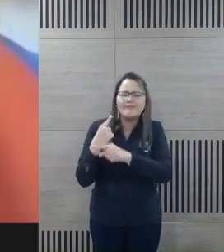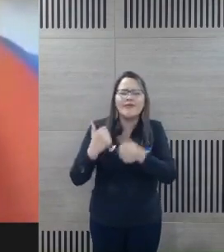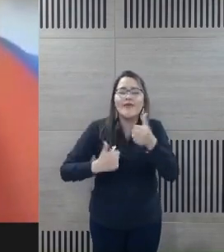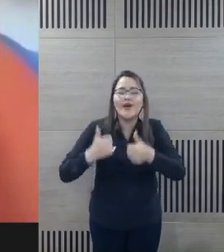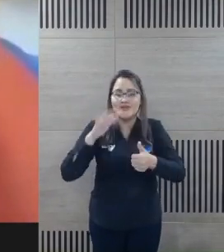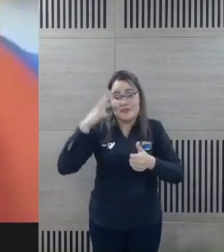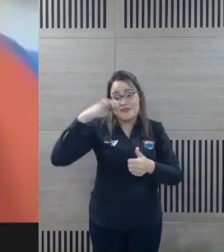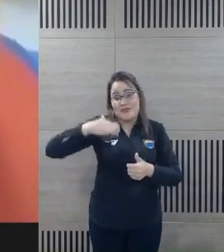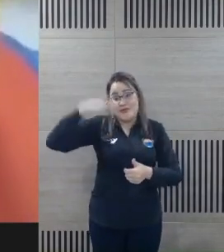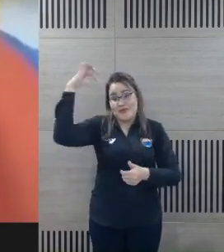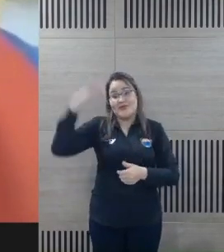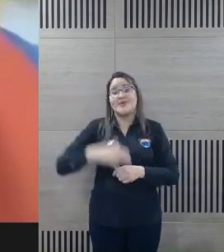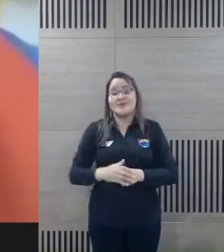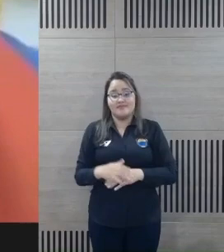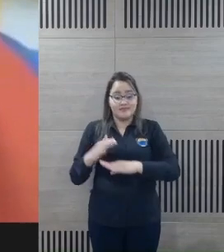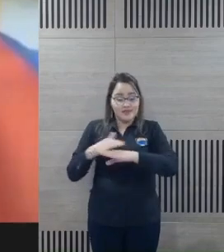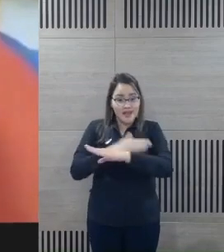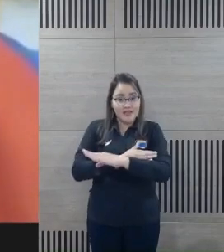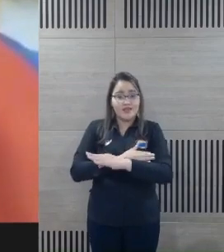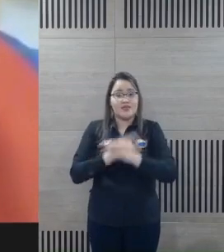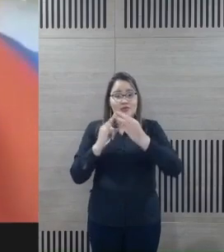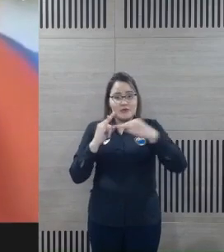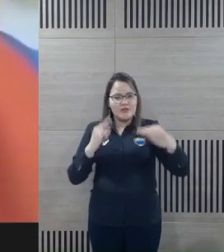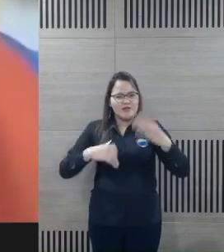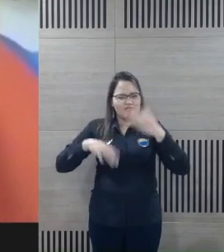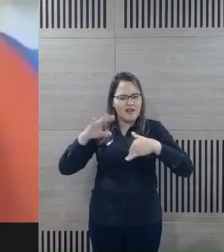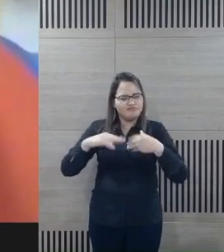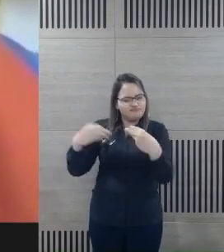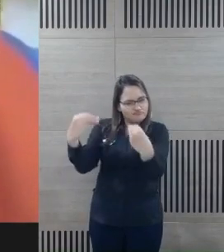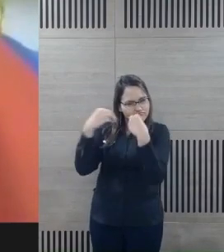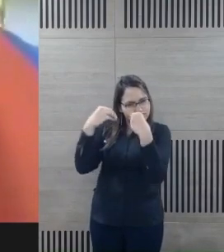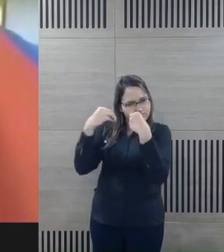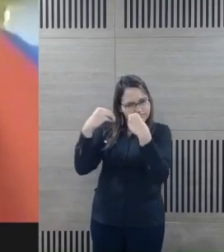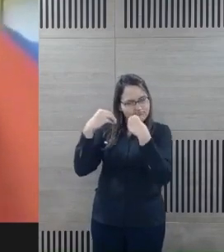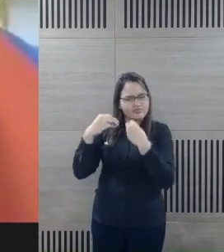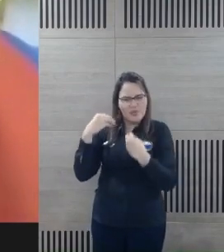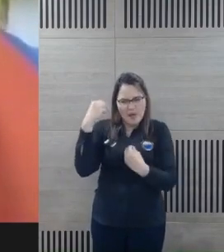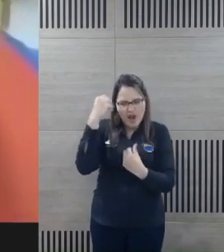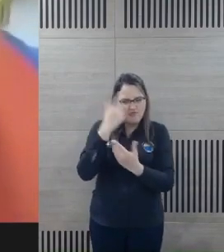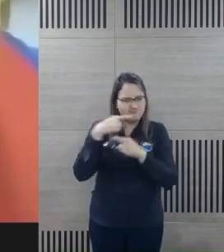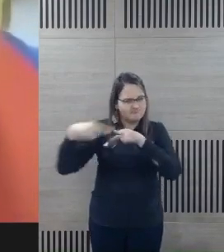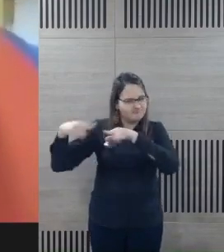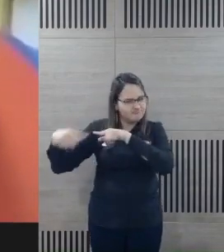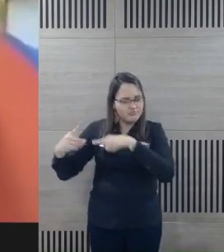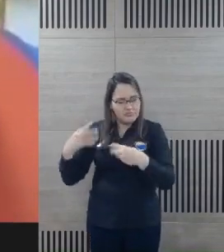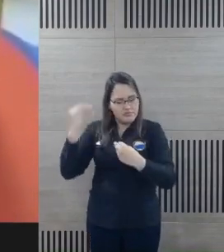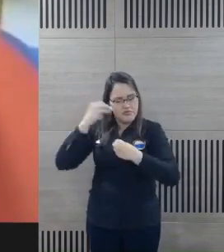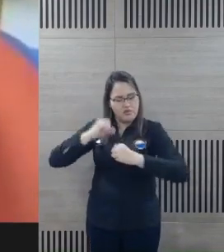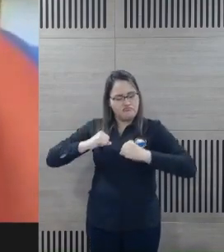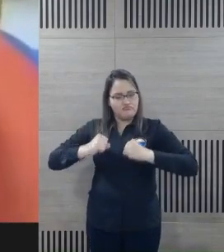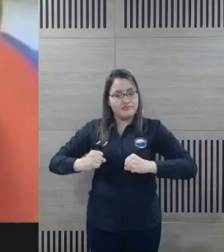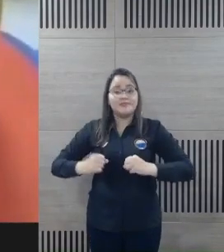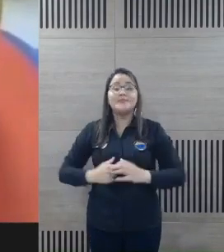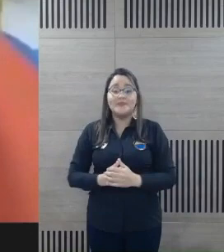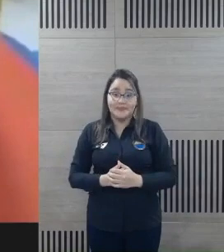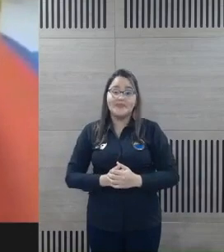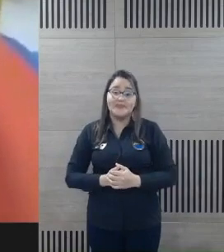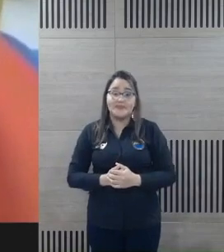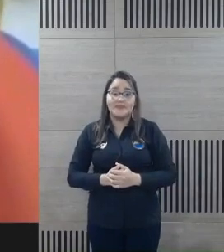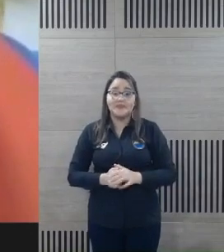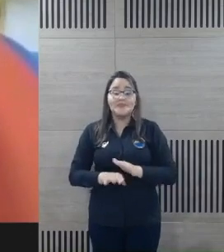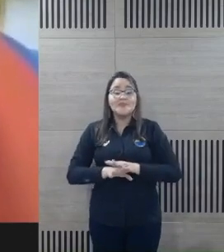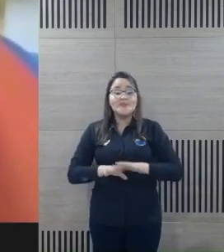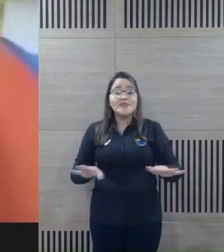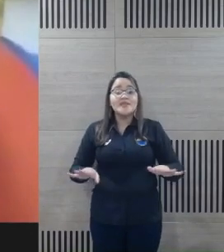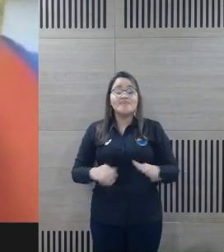que ya hemos dejado huellas. Huella que se ha plasmado en los diplomas de cada uno de nosotros,